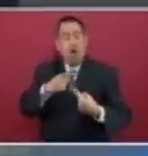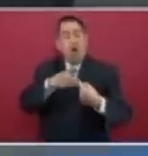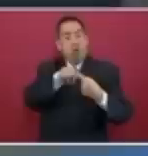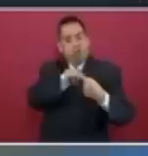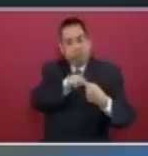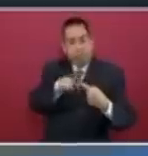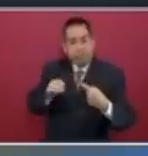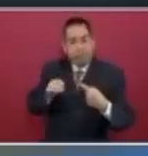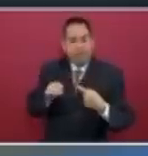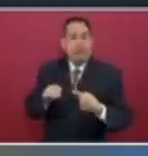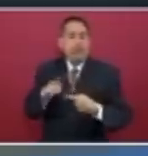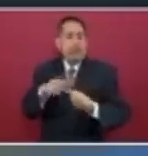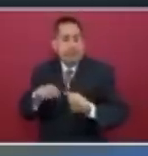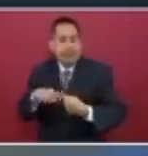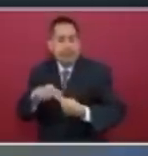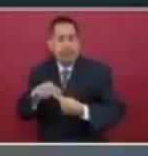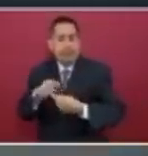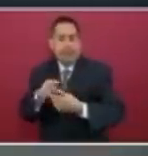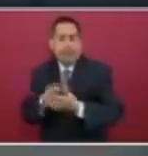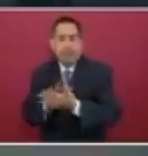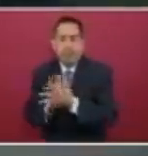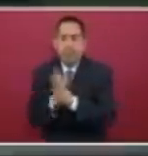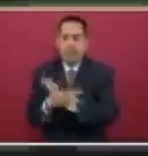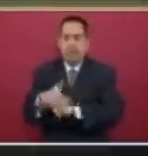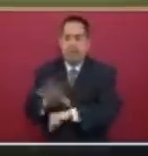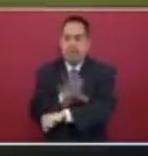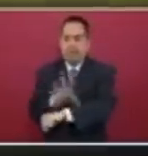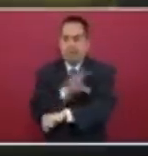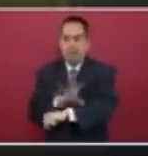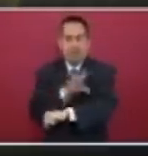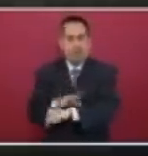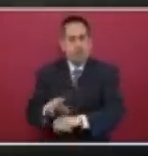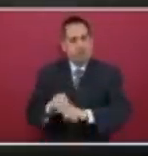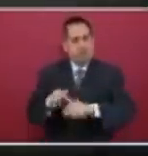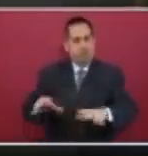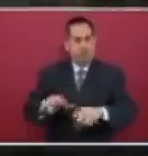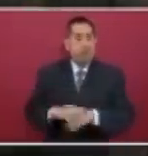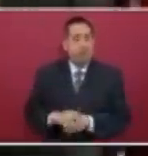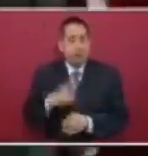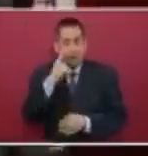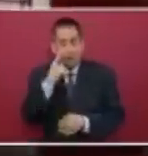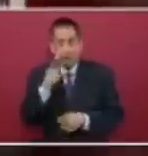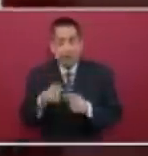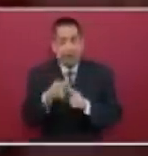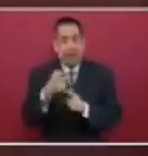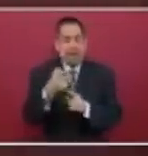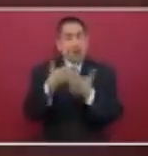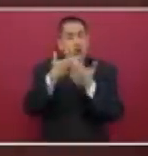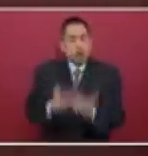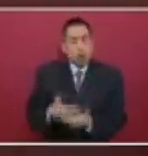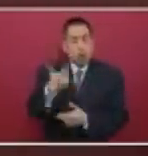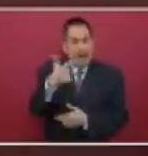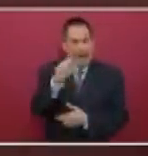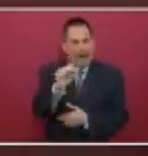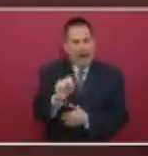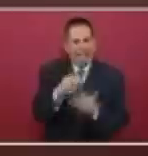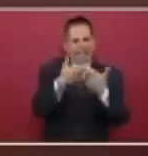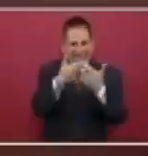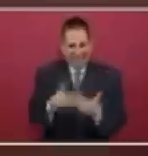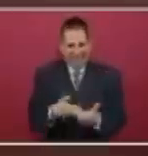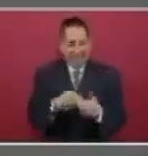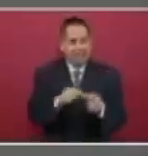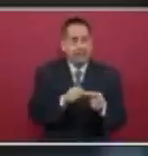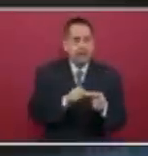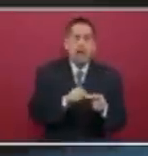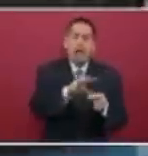girar un generador que produce electricidad los gases calientes remanentes de la combustión en turbina de gas